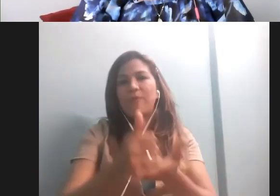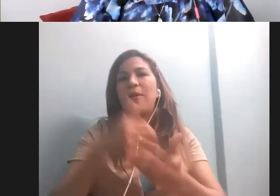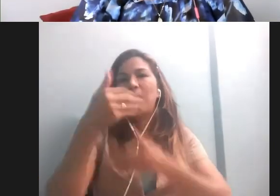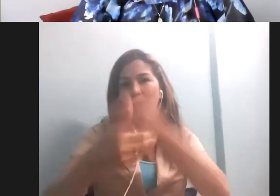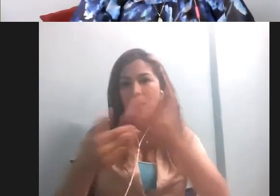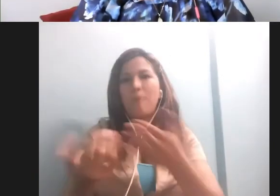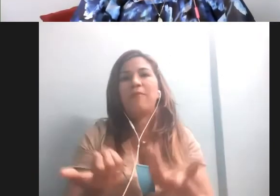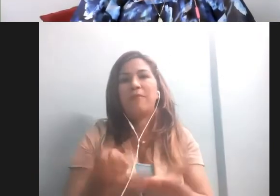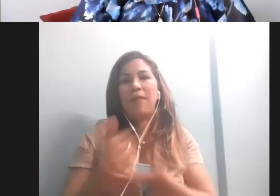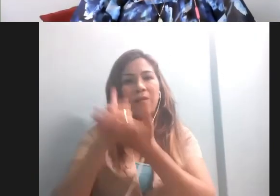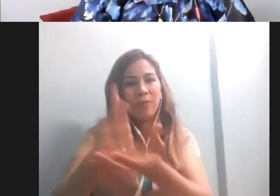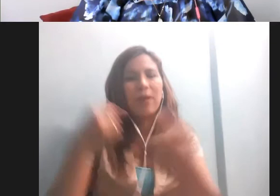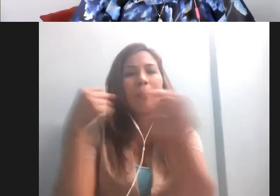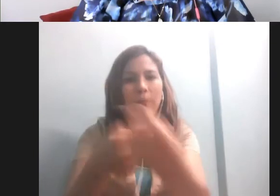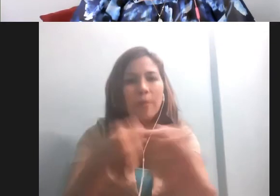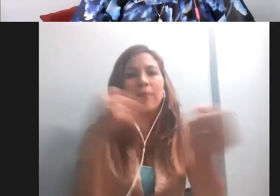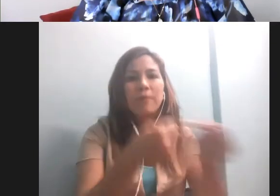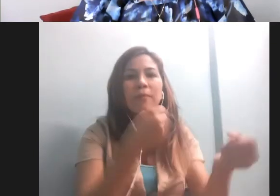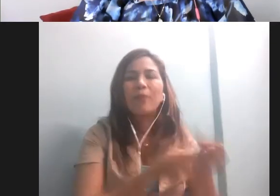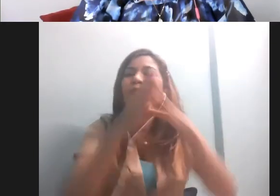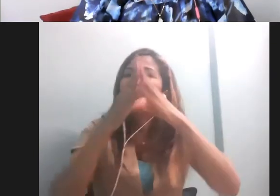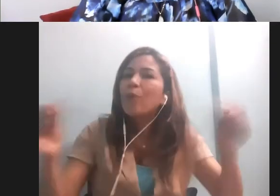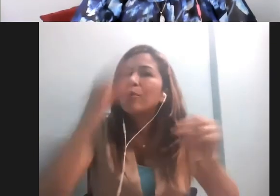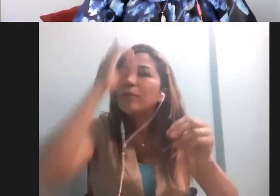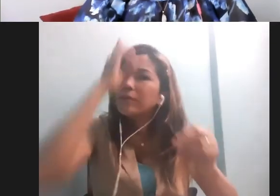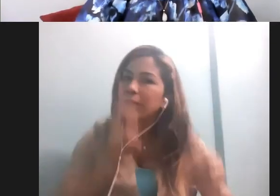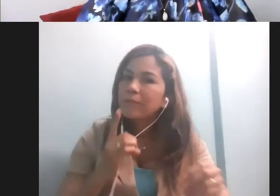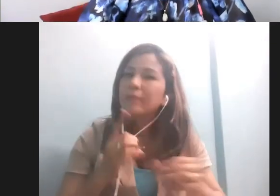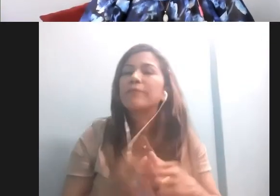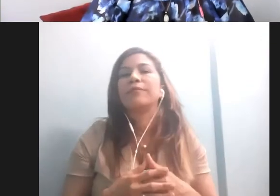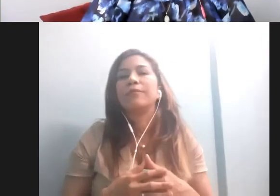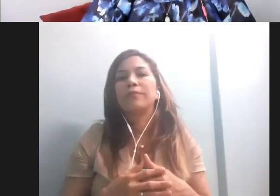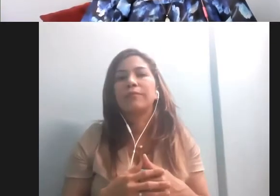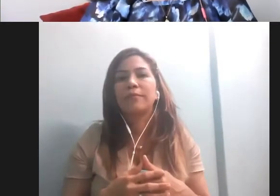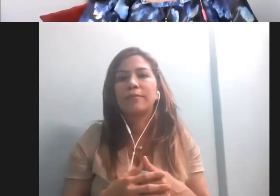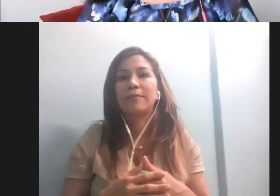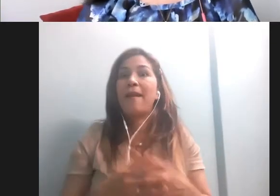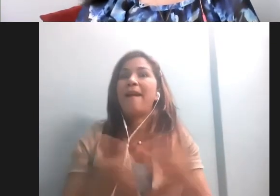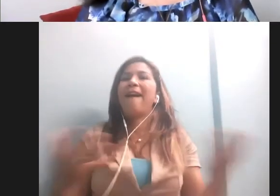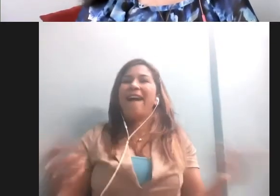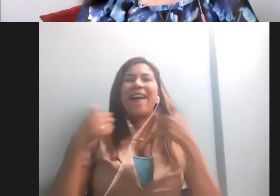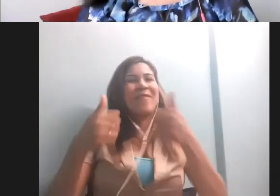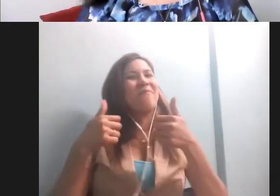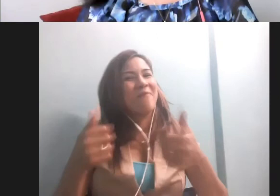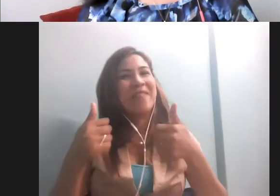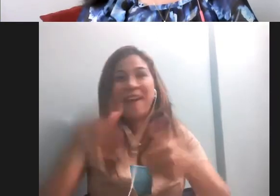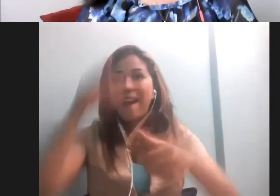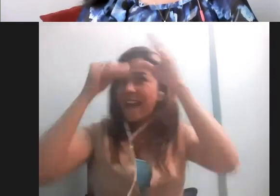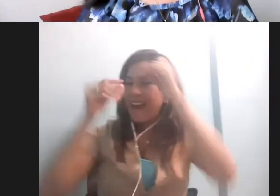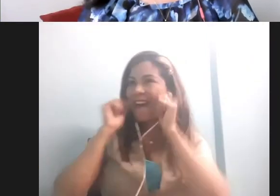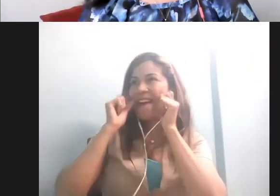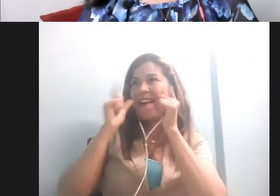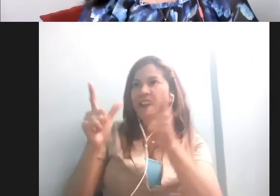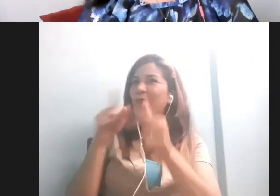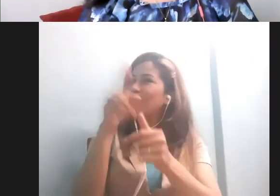que nos permitan acceder un poquito más a lo que es el conocimiento en este caso. Bueno, maravilloso. Como siempre, aprendo muchísimo conversando con